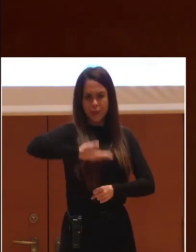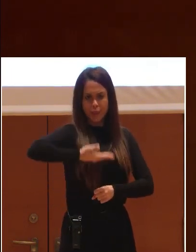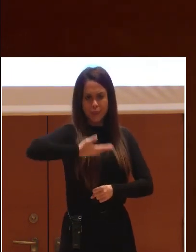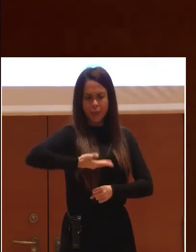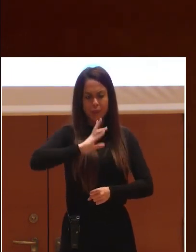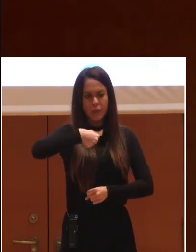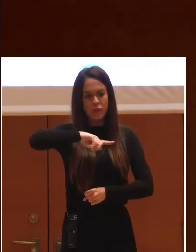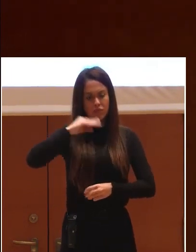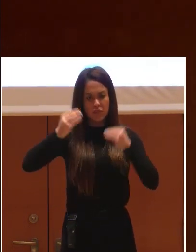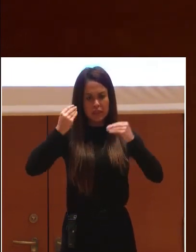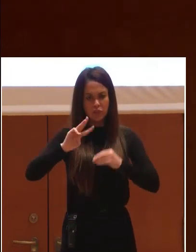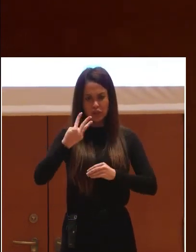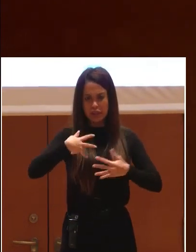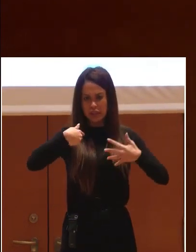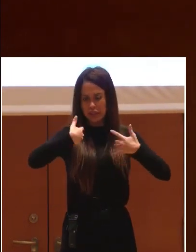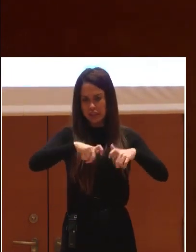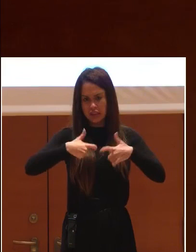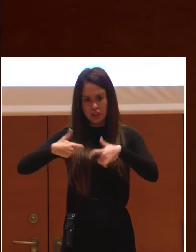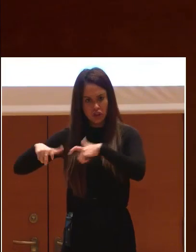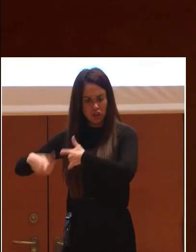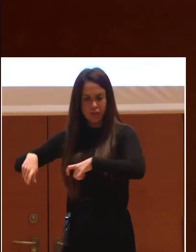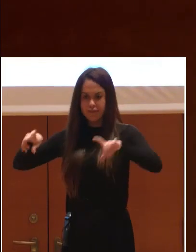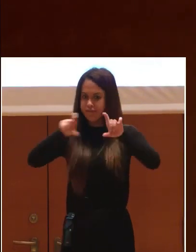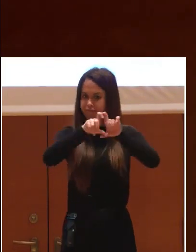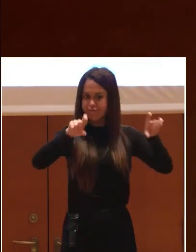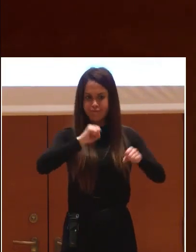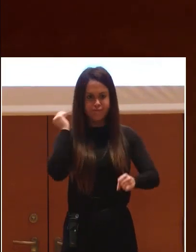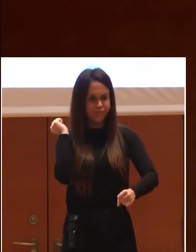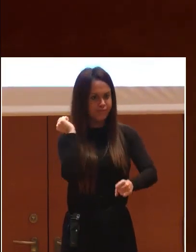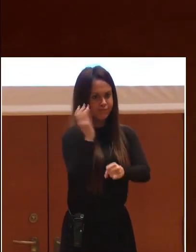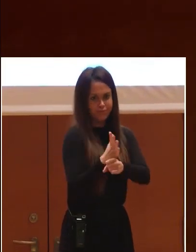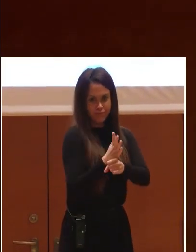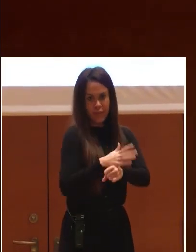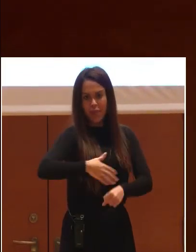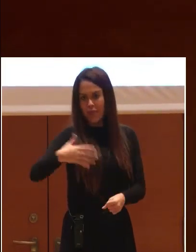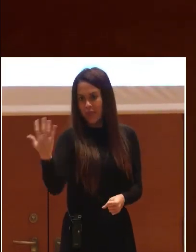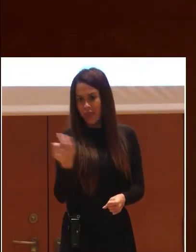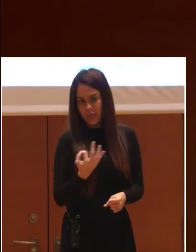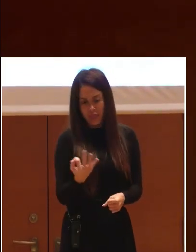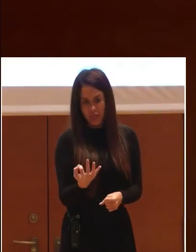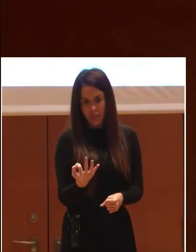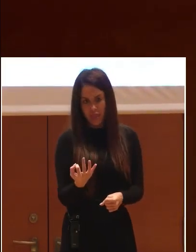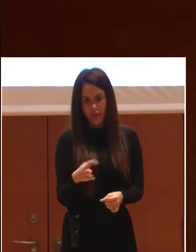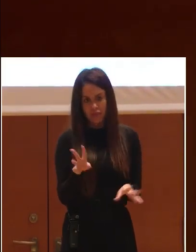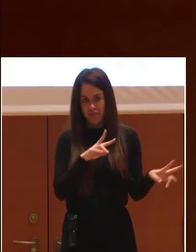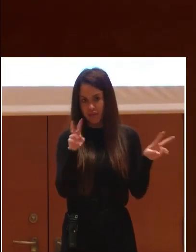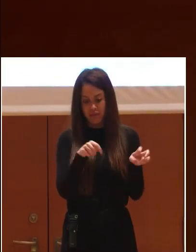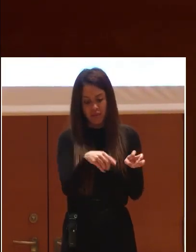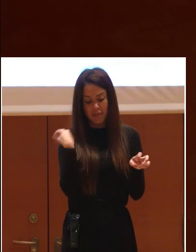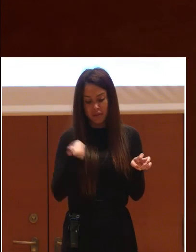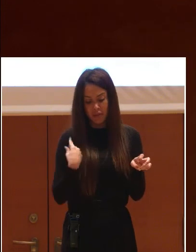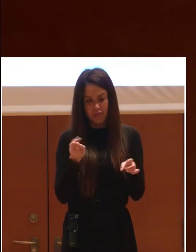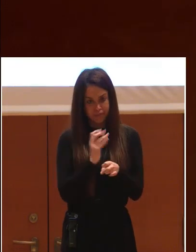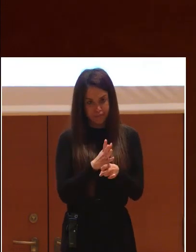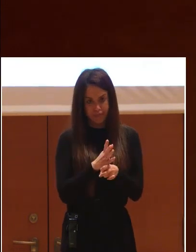a partir de ahora continuaremos trabajando en esta dirección el desafío es muy muy grande creo que las